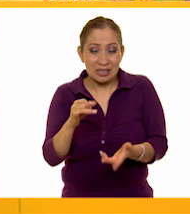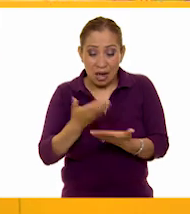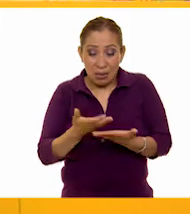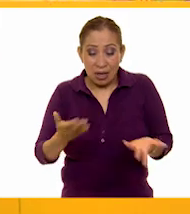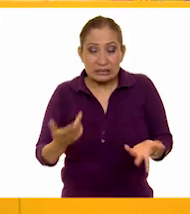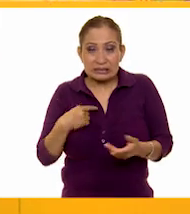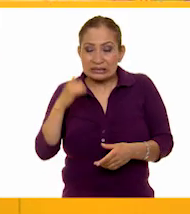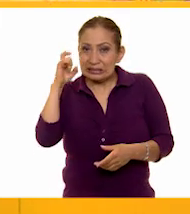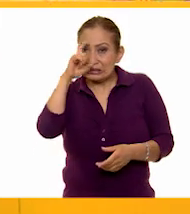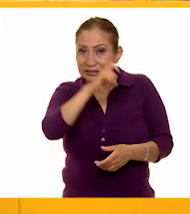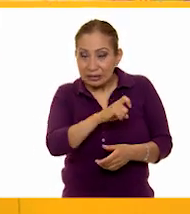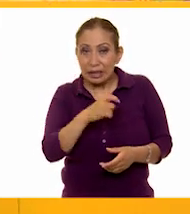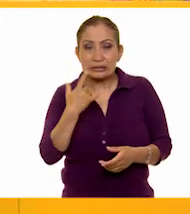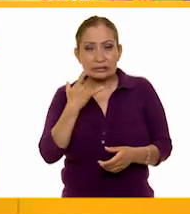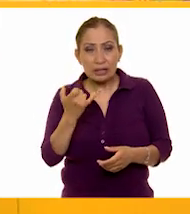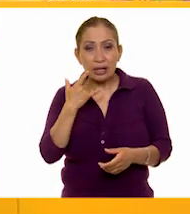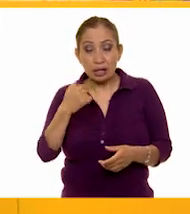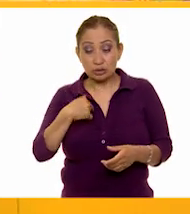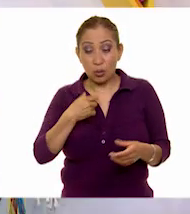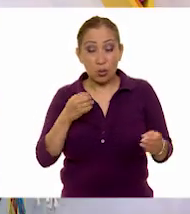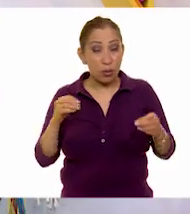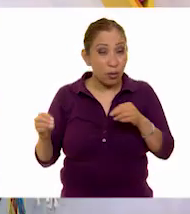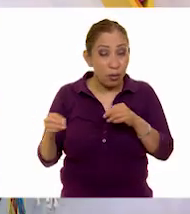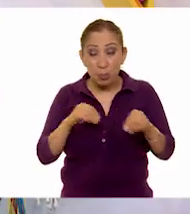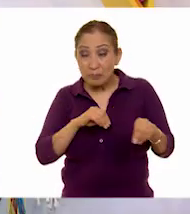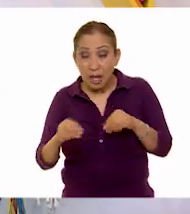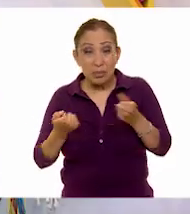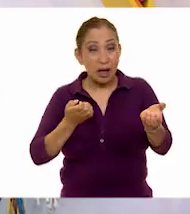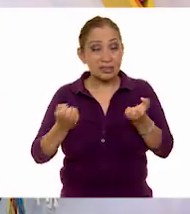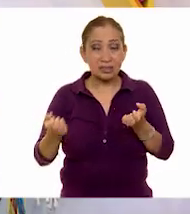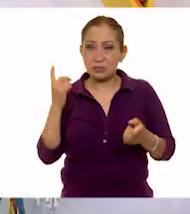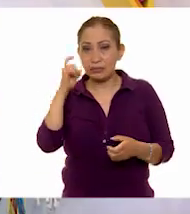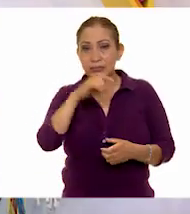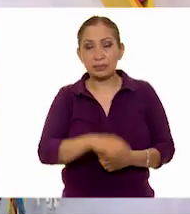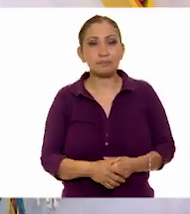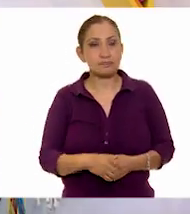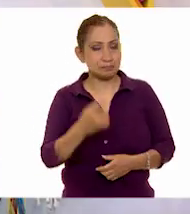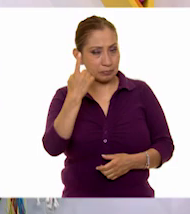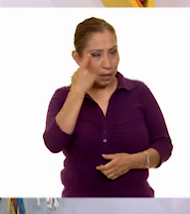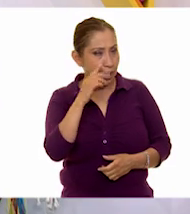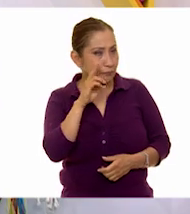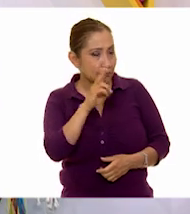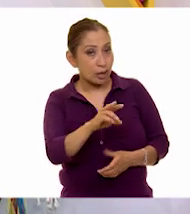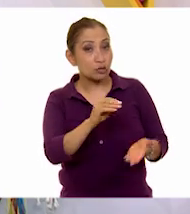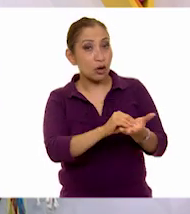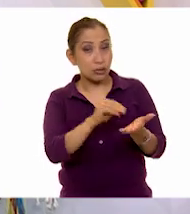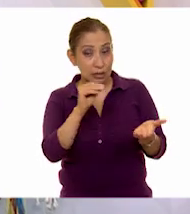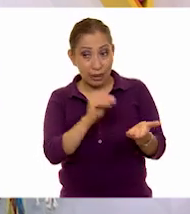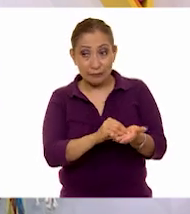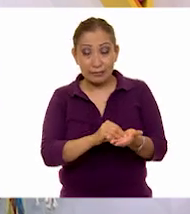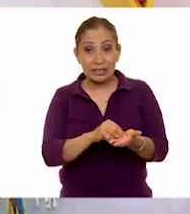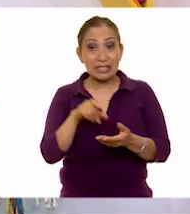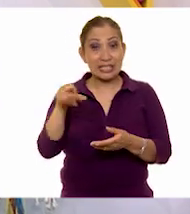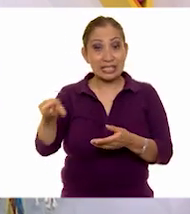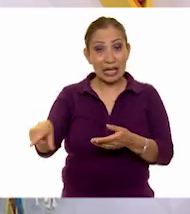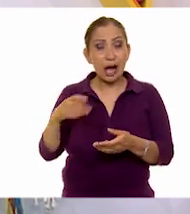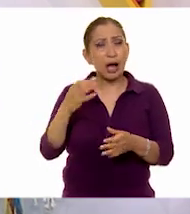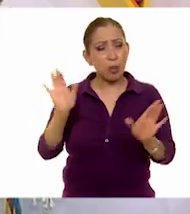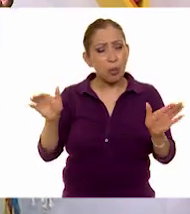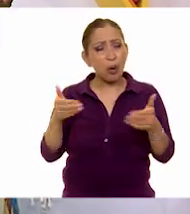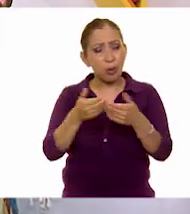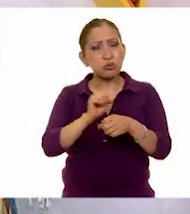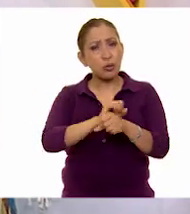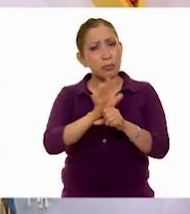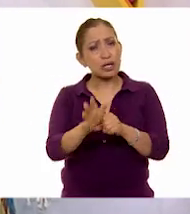mucho trabajo, sobre todo para mantenerme activo. Para que veas que aún en esta circunstancia lo